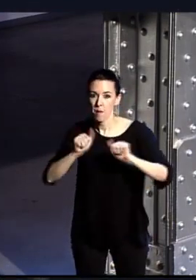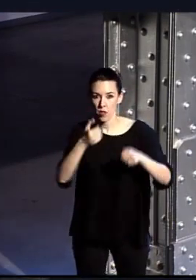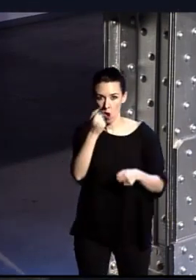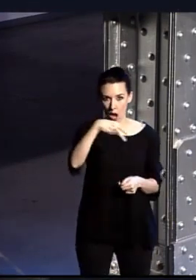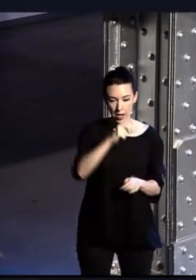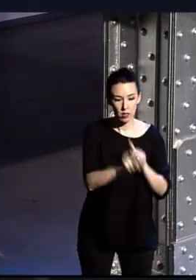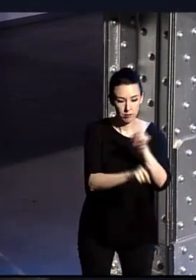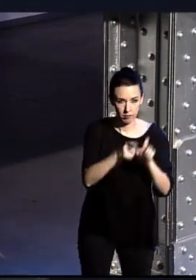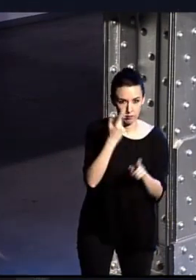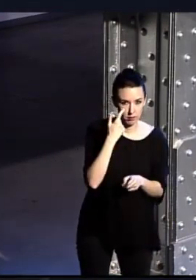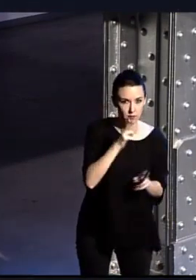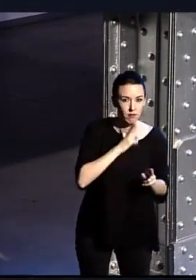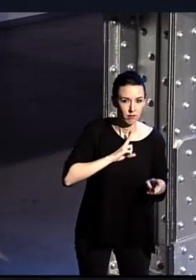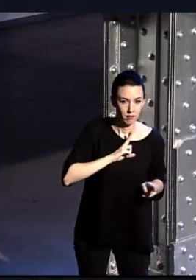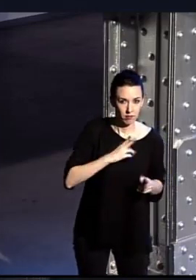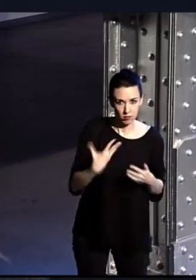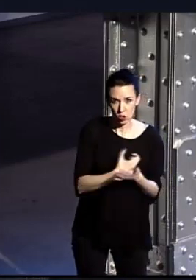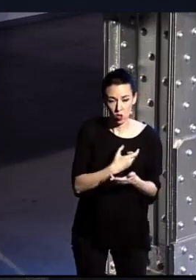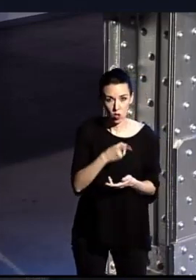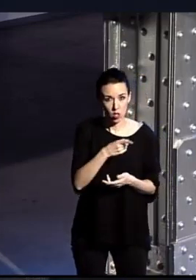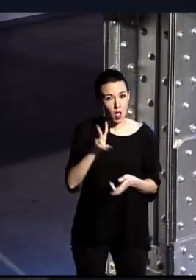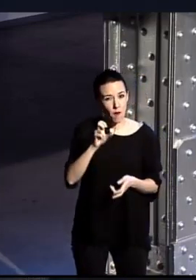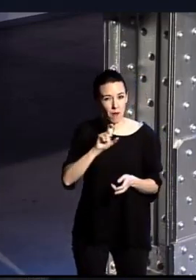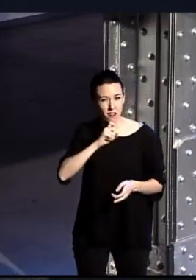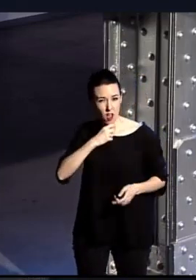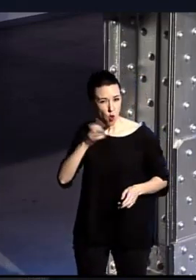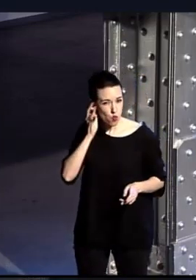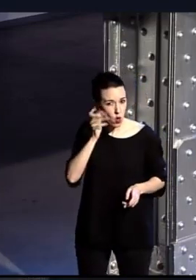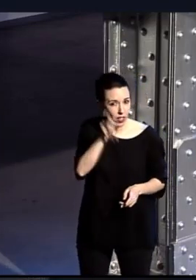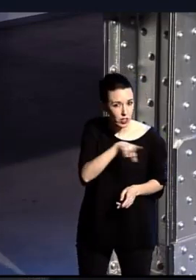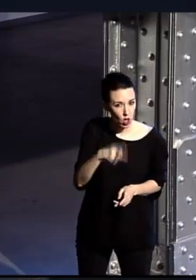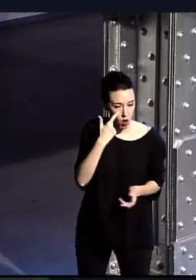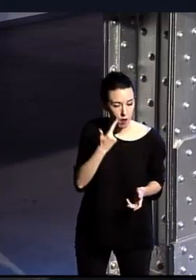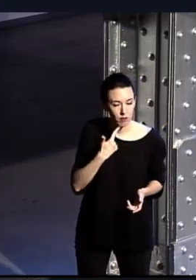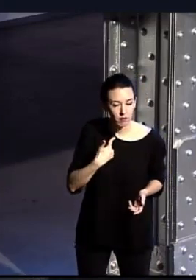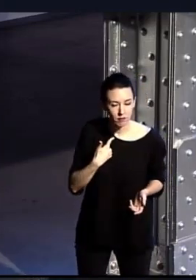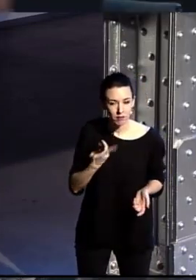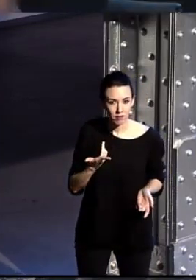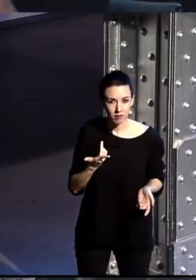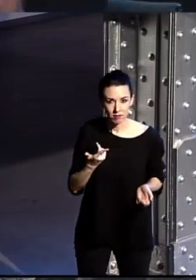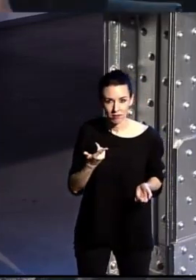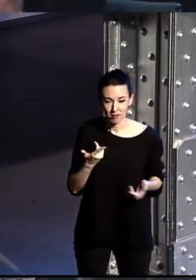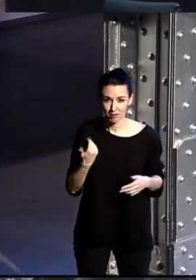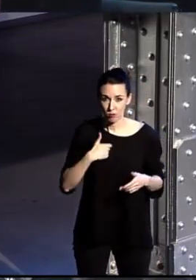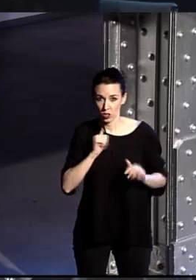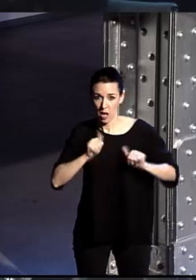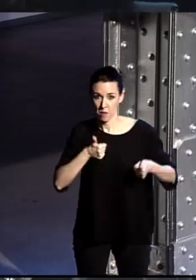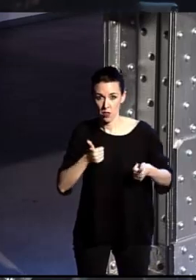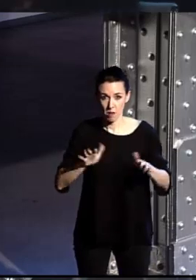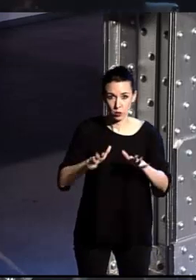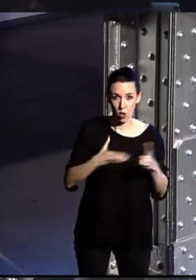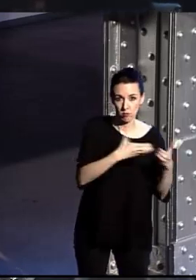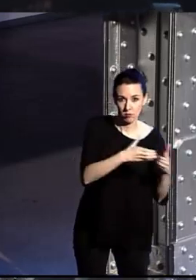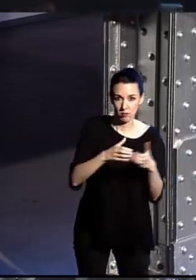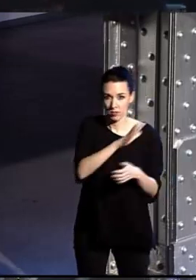Ana, que es lo que nos estamos preguntando todos. ¿Era Verne misógino, Ana? Por así ya nos vamos colocando en bandos y es todo